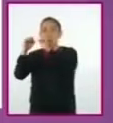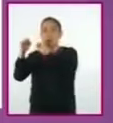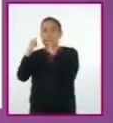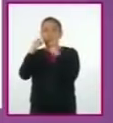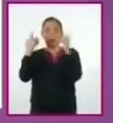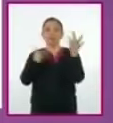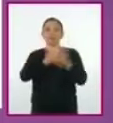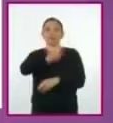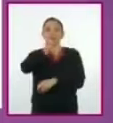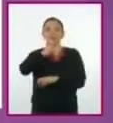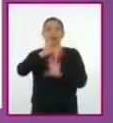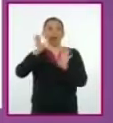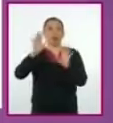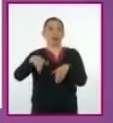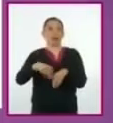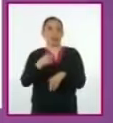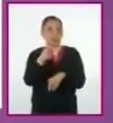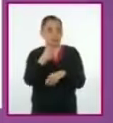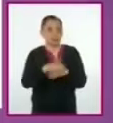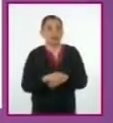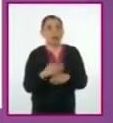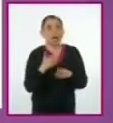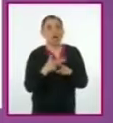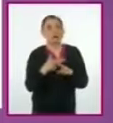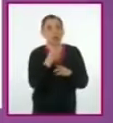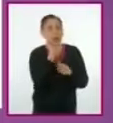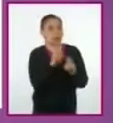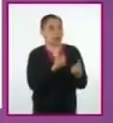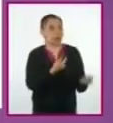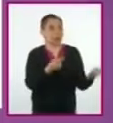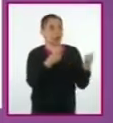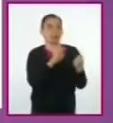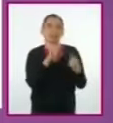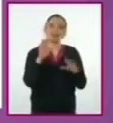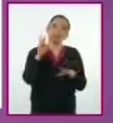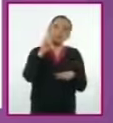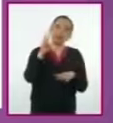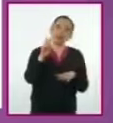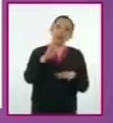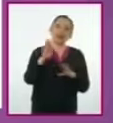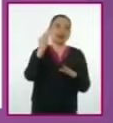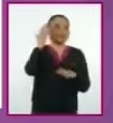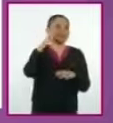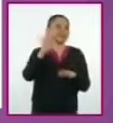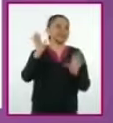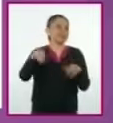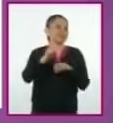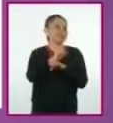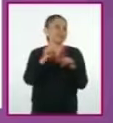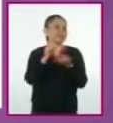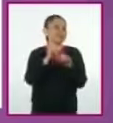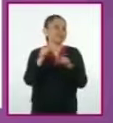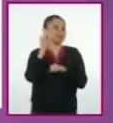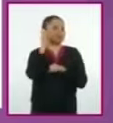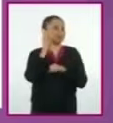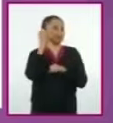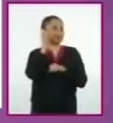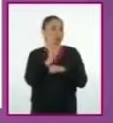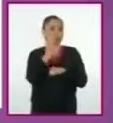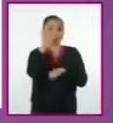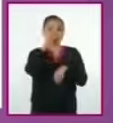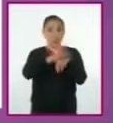una costumbre. Hasta los niños se hacían a esa rutina. Un